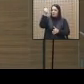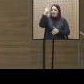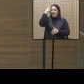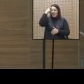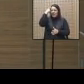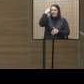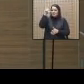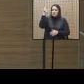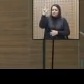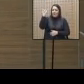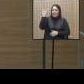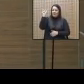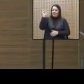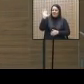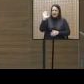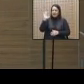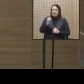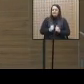muy cortico,